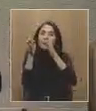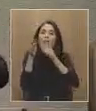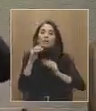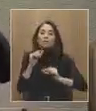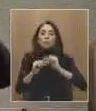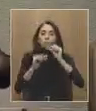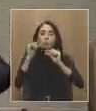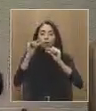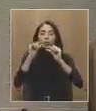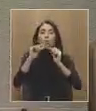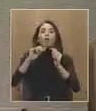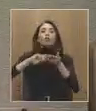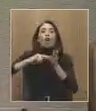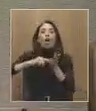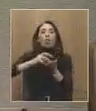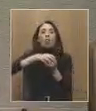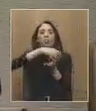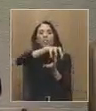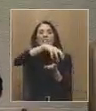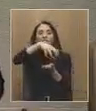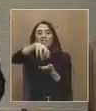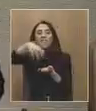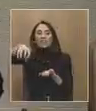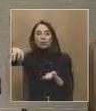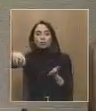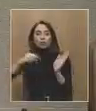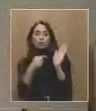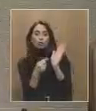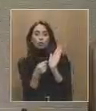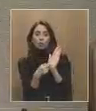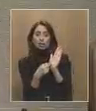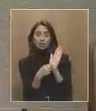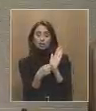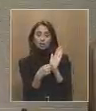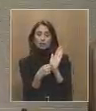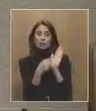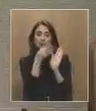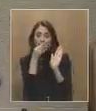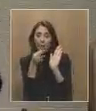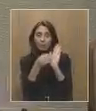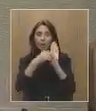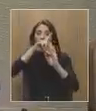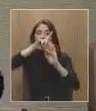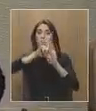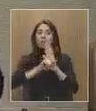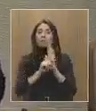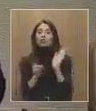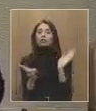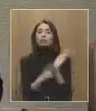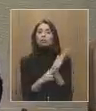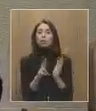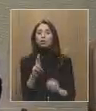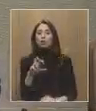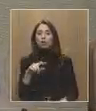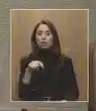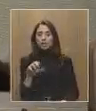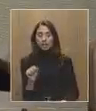regresiva distribución que está planteada en la reducción del impuesto a la